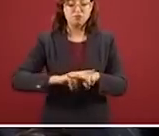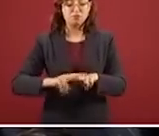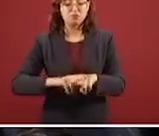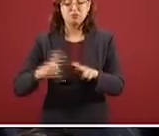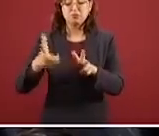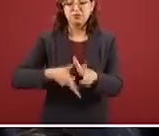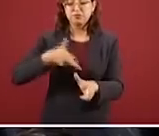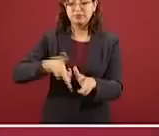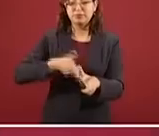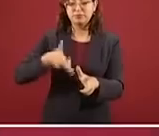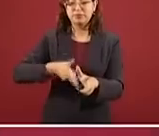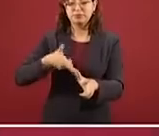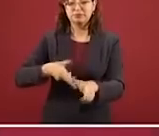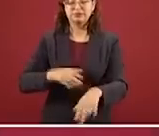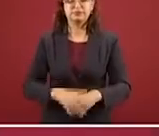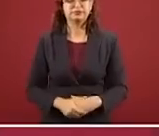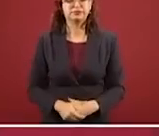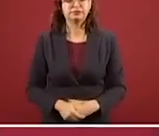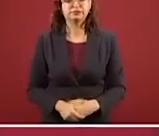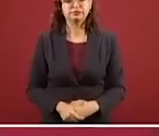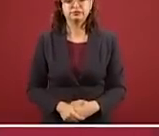férreas.